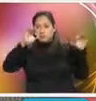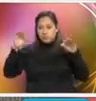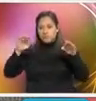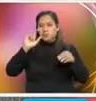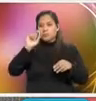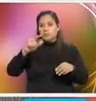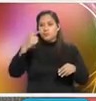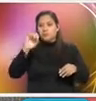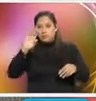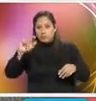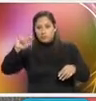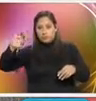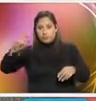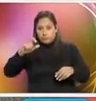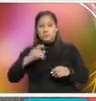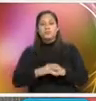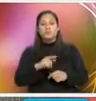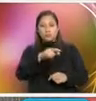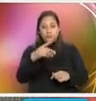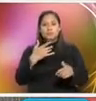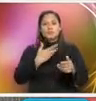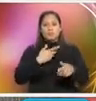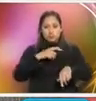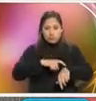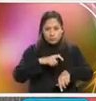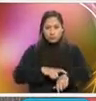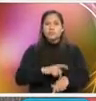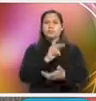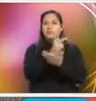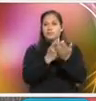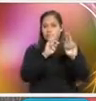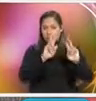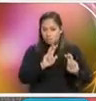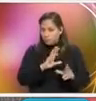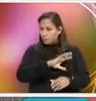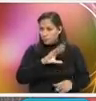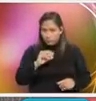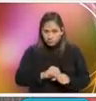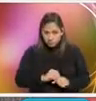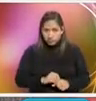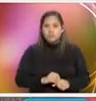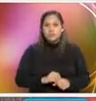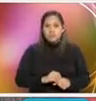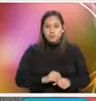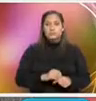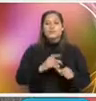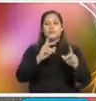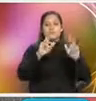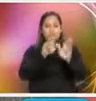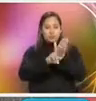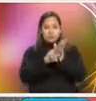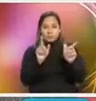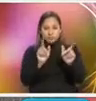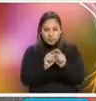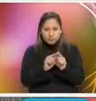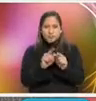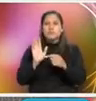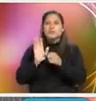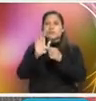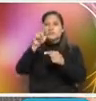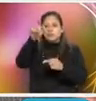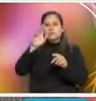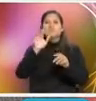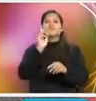www.coordinacionnacionaldedanza.gov.mx, y ahí están todos los horarios, la programación completa, un Perfecto. fragmento de lo que se va a pasar